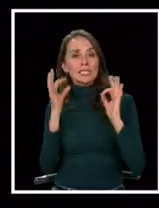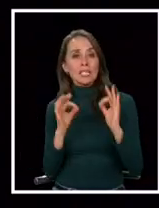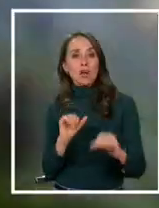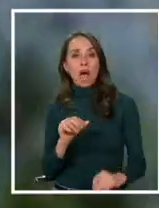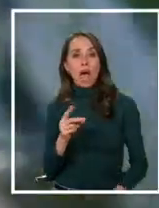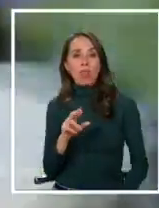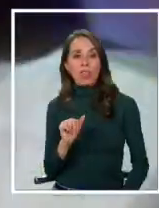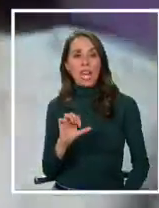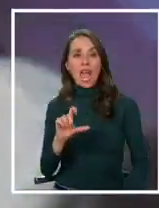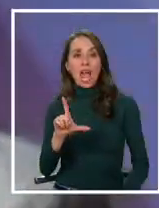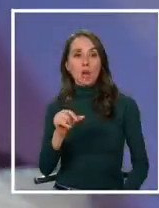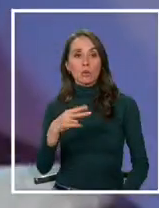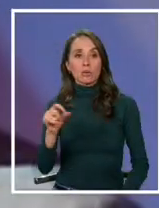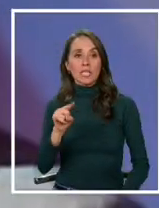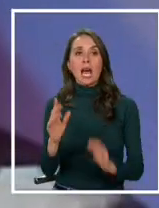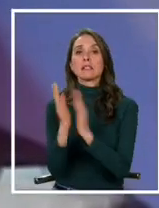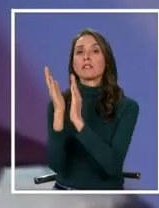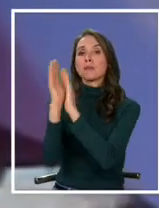el